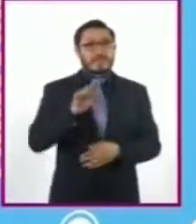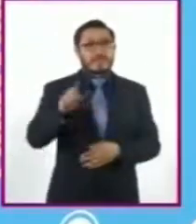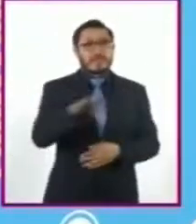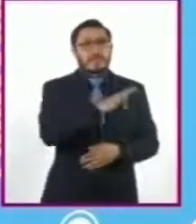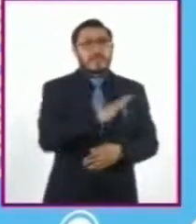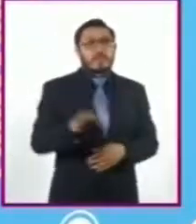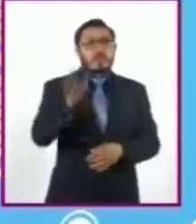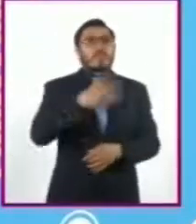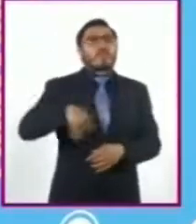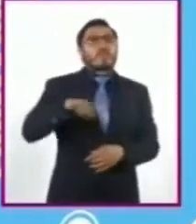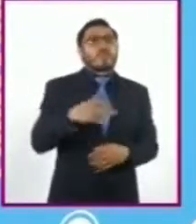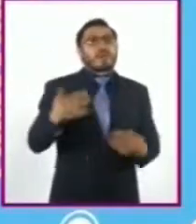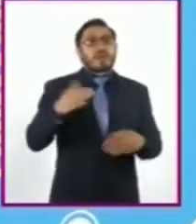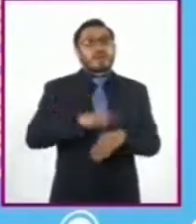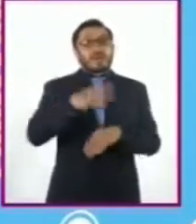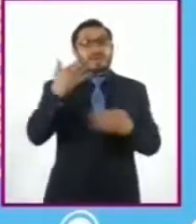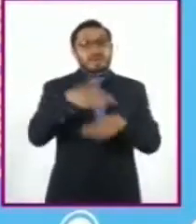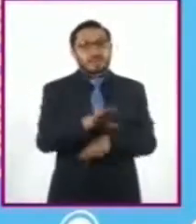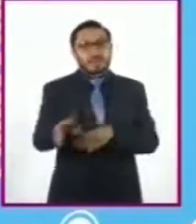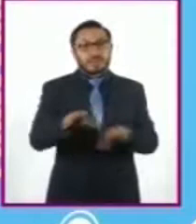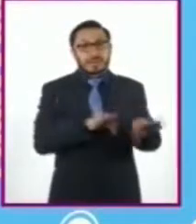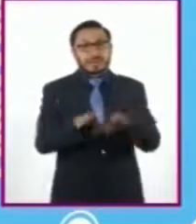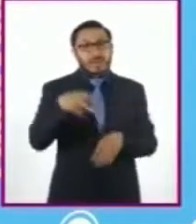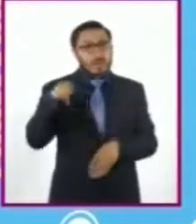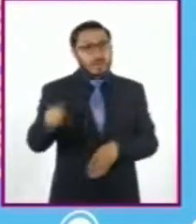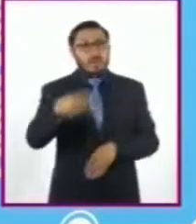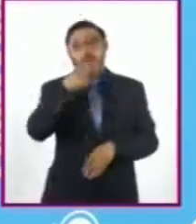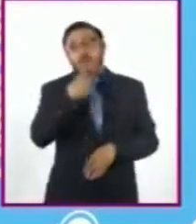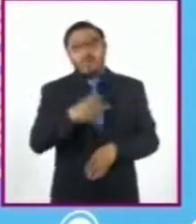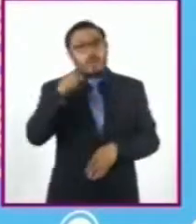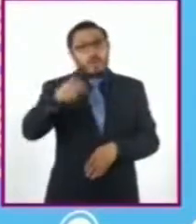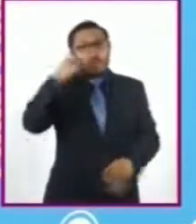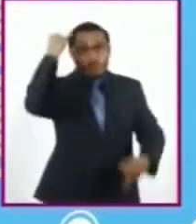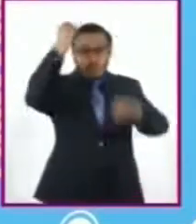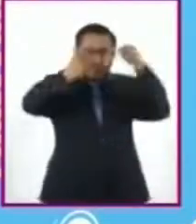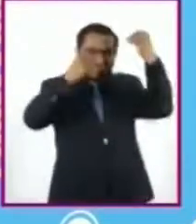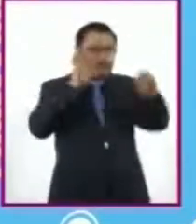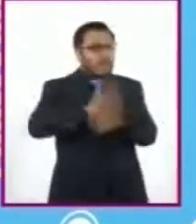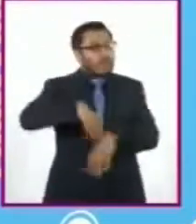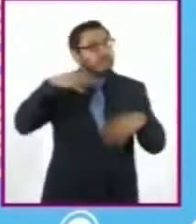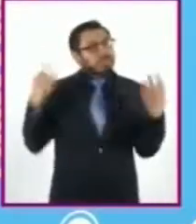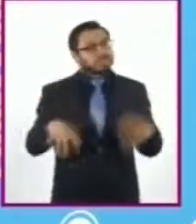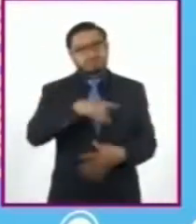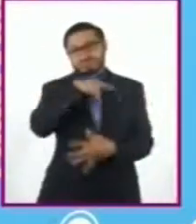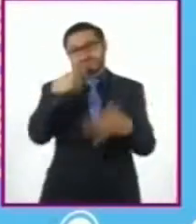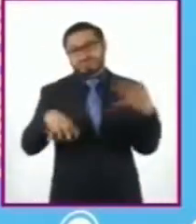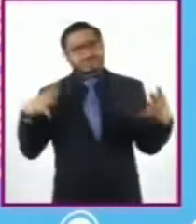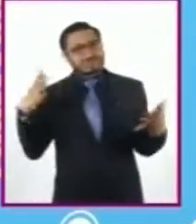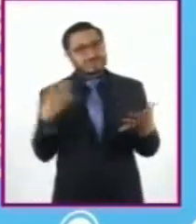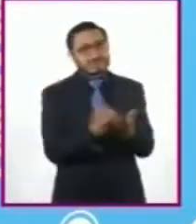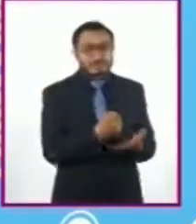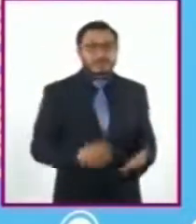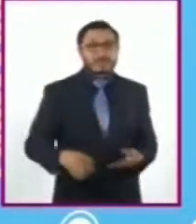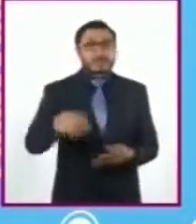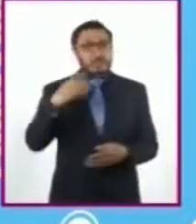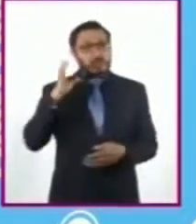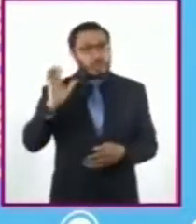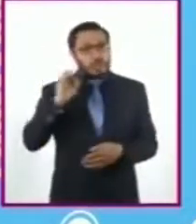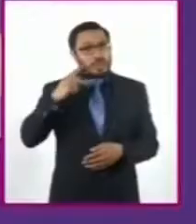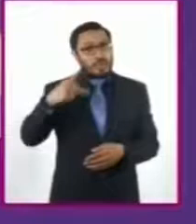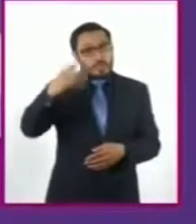busca más acerca de su trabajo e imagina todo lo que logró con las capacidades que contaba en ese momento.